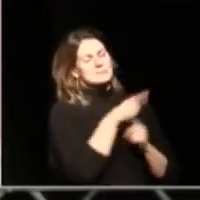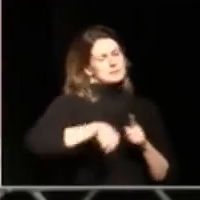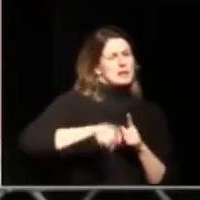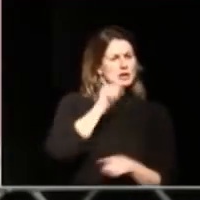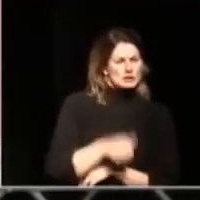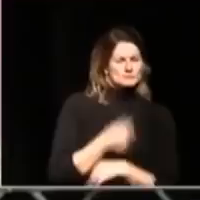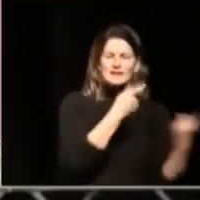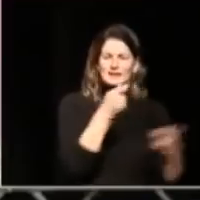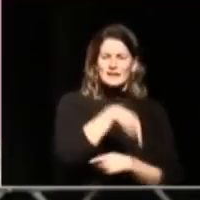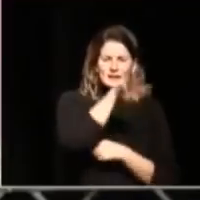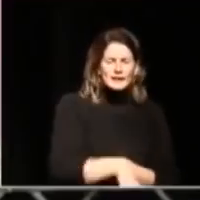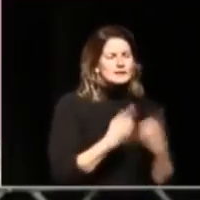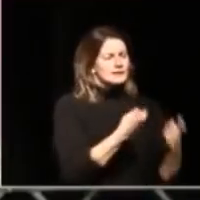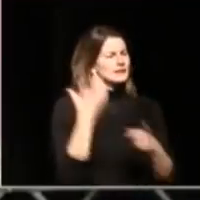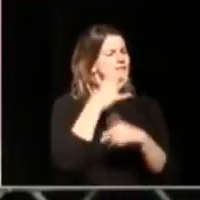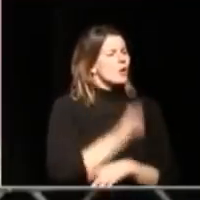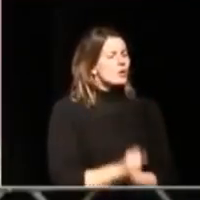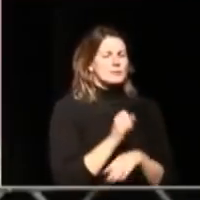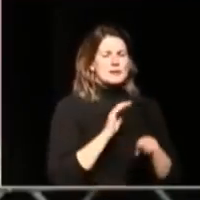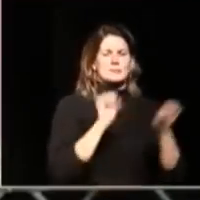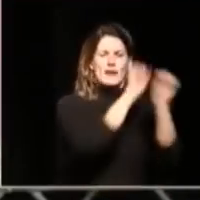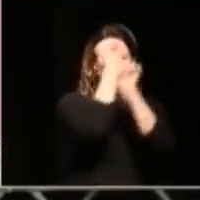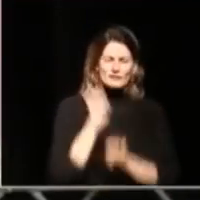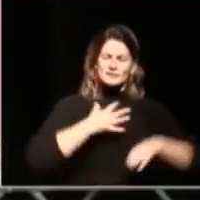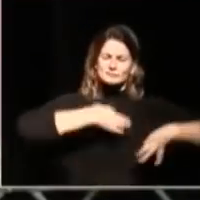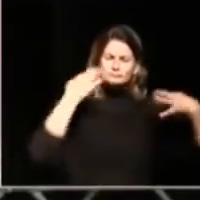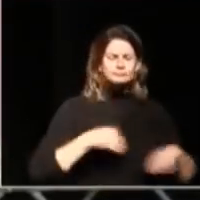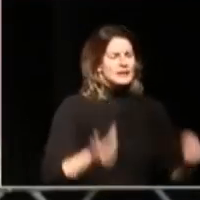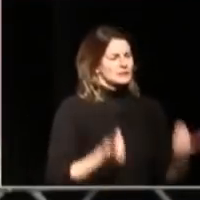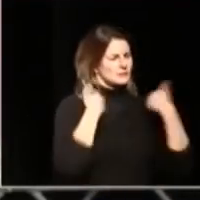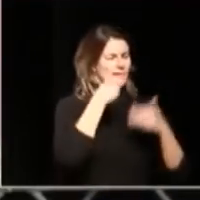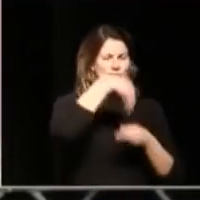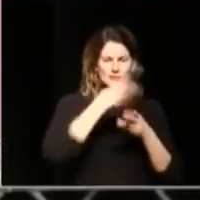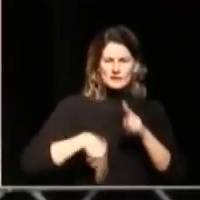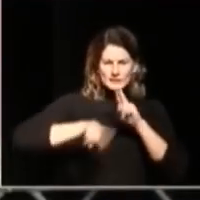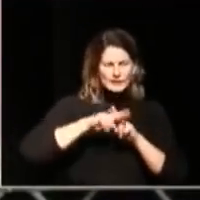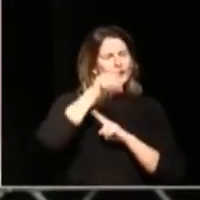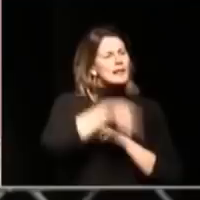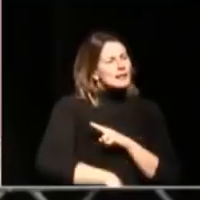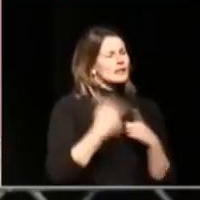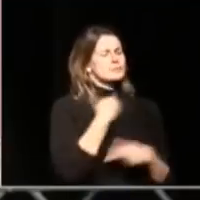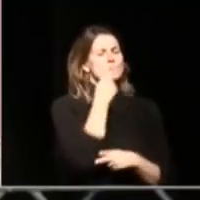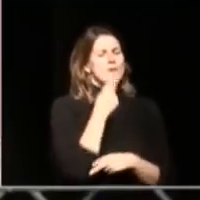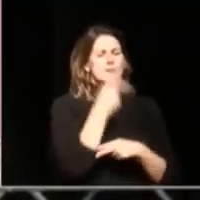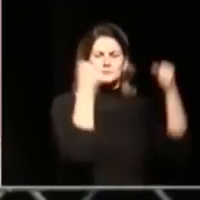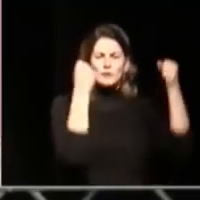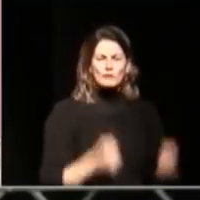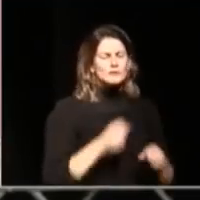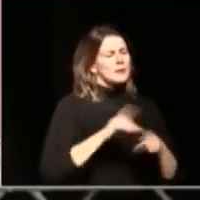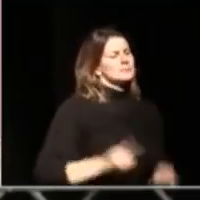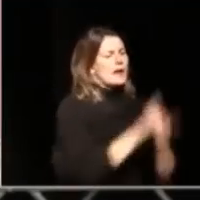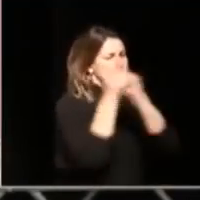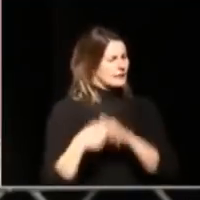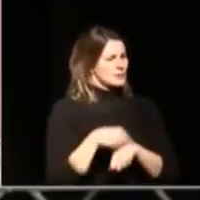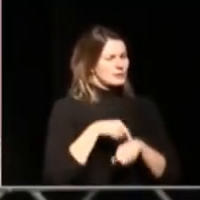Hace falta en Cataluña un gobierno que blinde y asegure las competencias de la Generalitat y que además se comprometa con el cambio